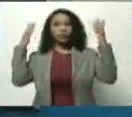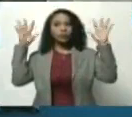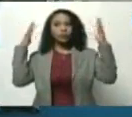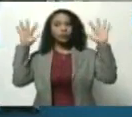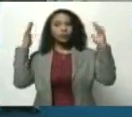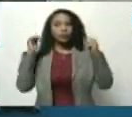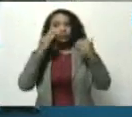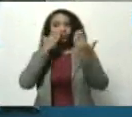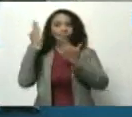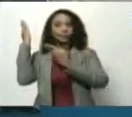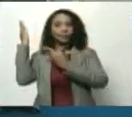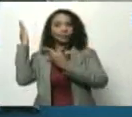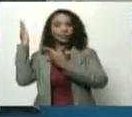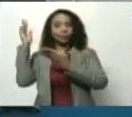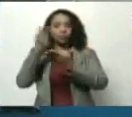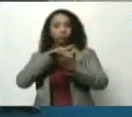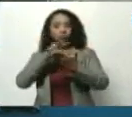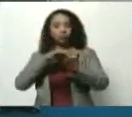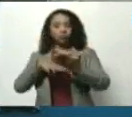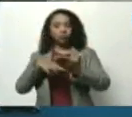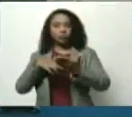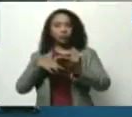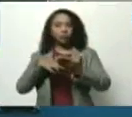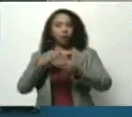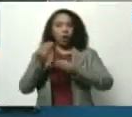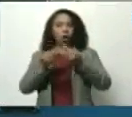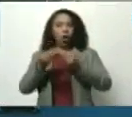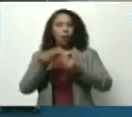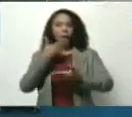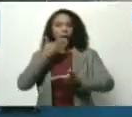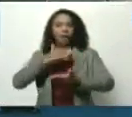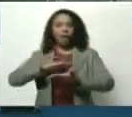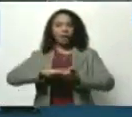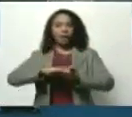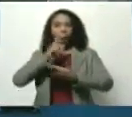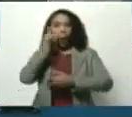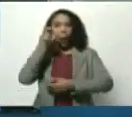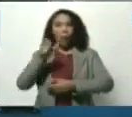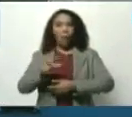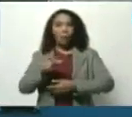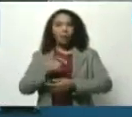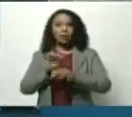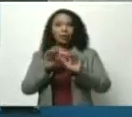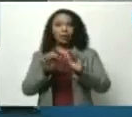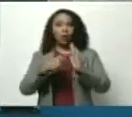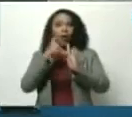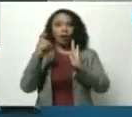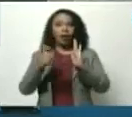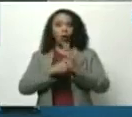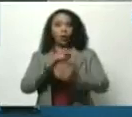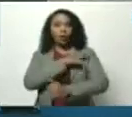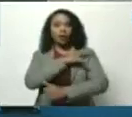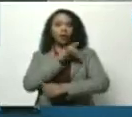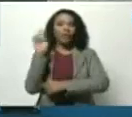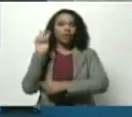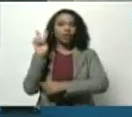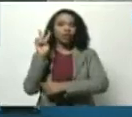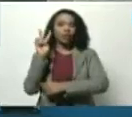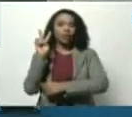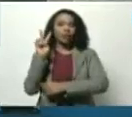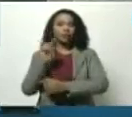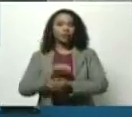aquí tenía la lectura del acta de grado honoris causa josé centeno secretario general de la universidad venezolana de